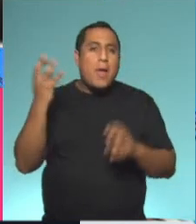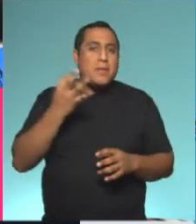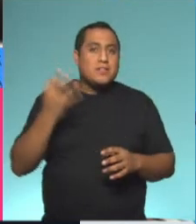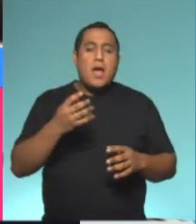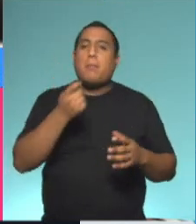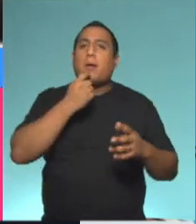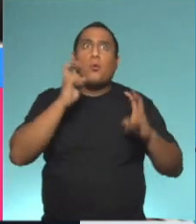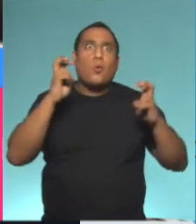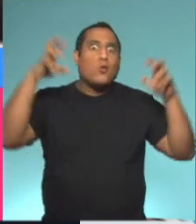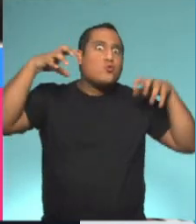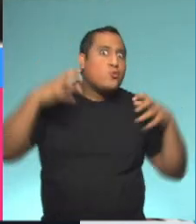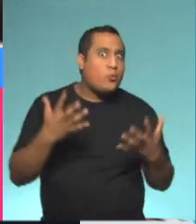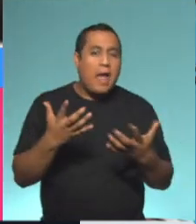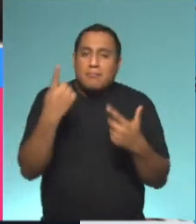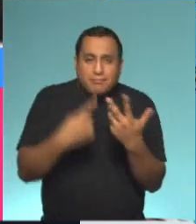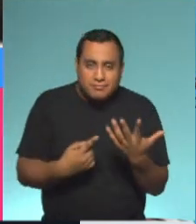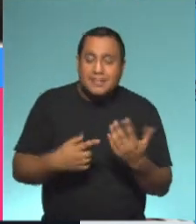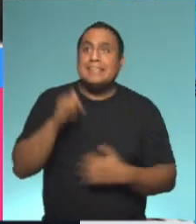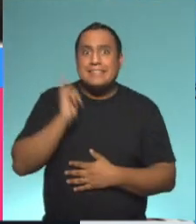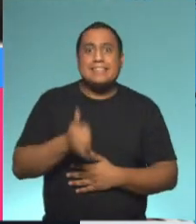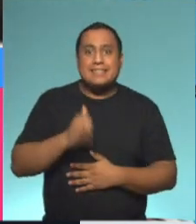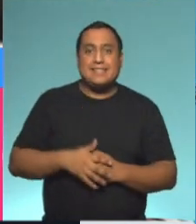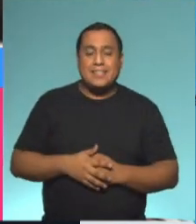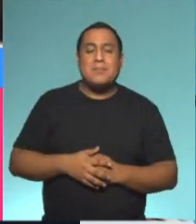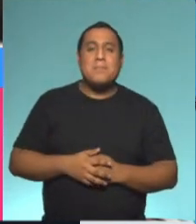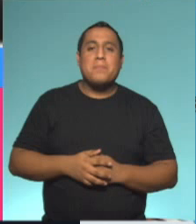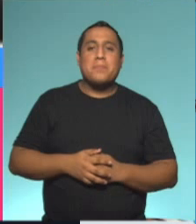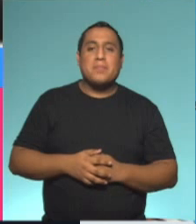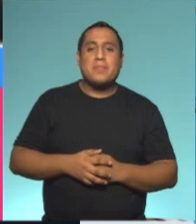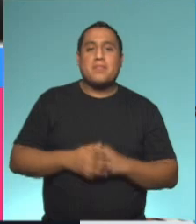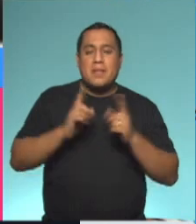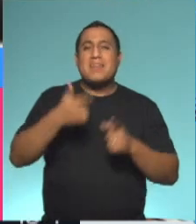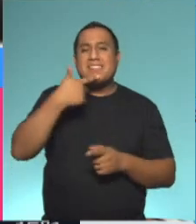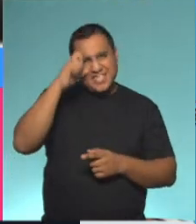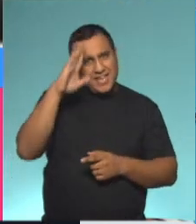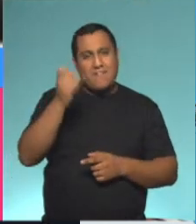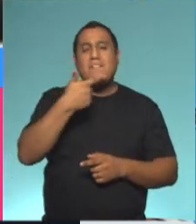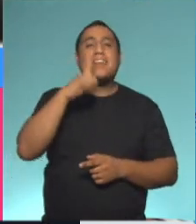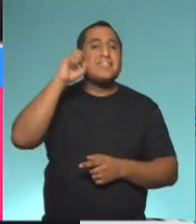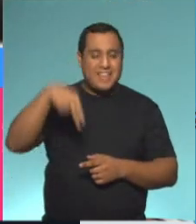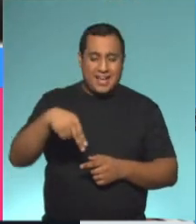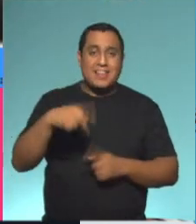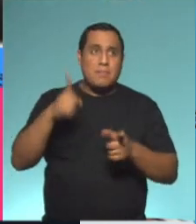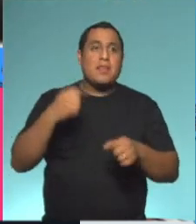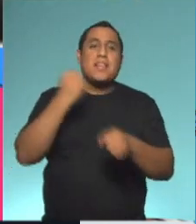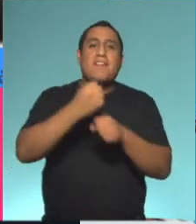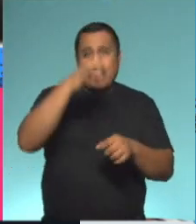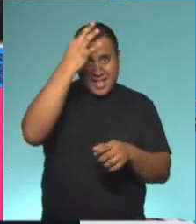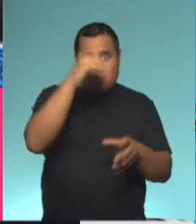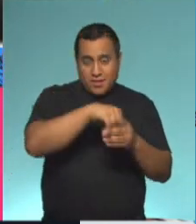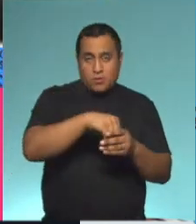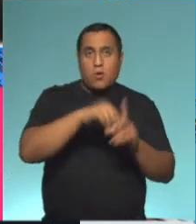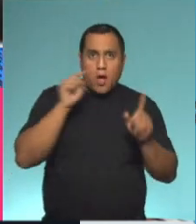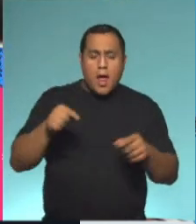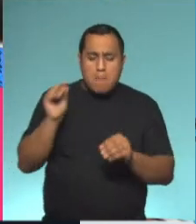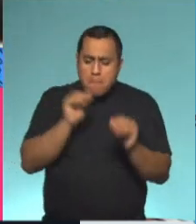lluvia. Claro, o sea, Sebastián, que también actúan en el radioteatro, que es maravilloso cómo los hace, y para uno